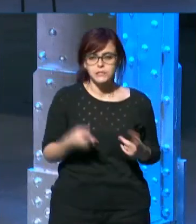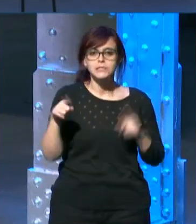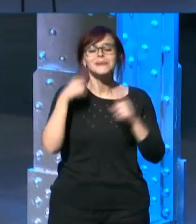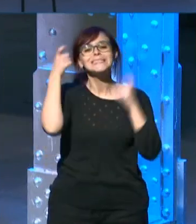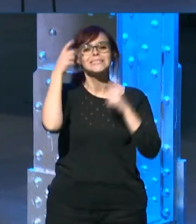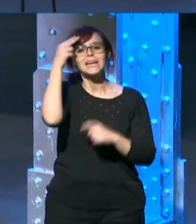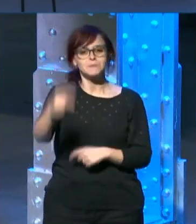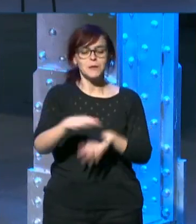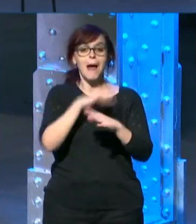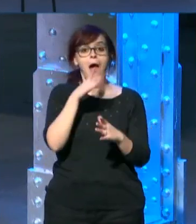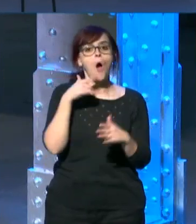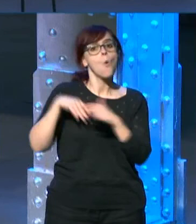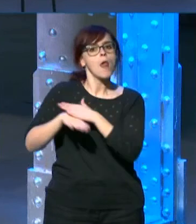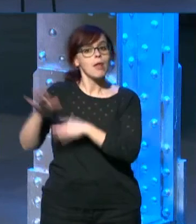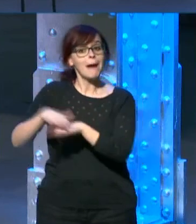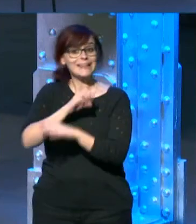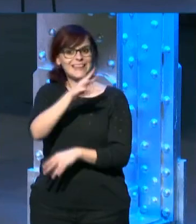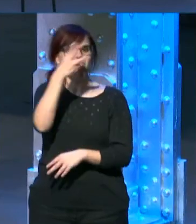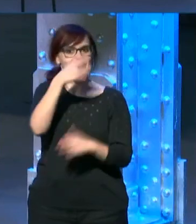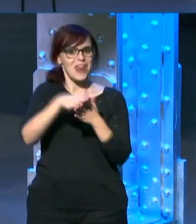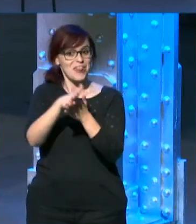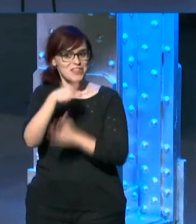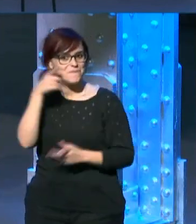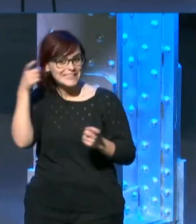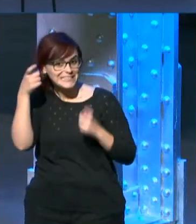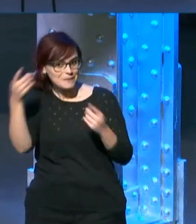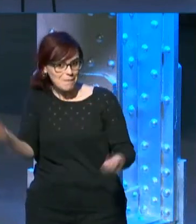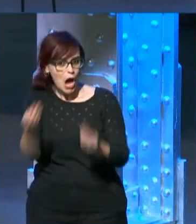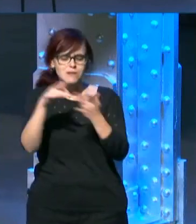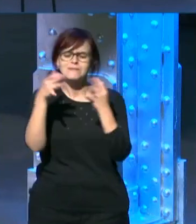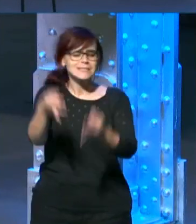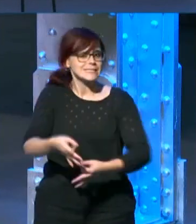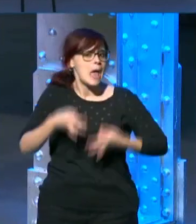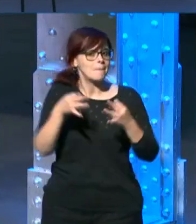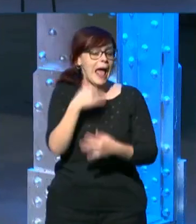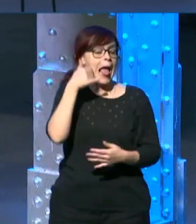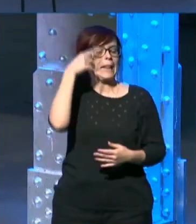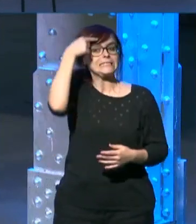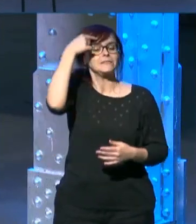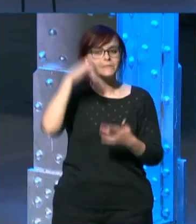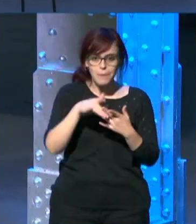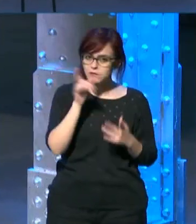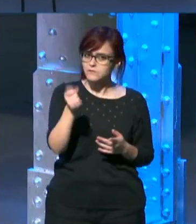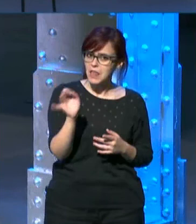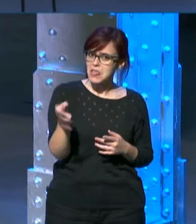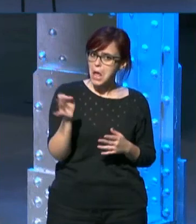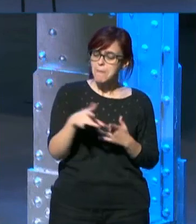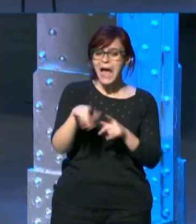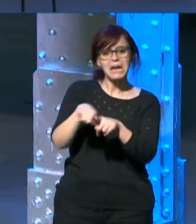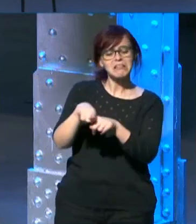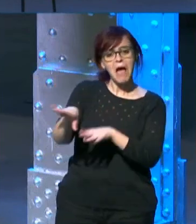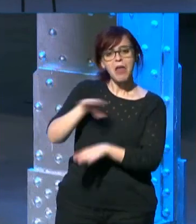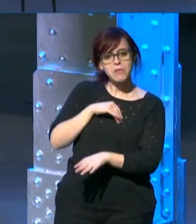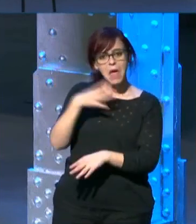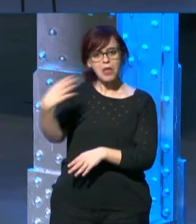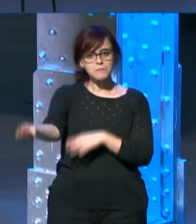respetarnos para la tercera edición. Claro. Siempre tiene que dejarse... No, pero sí que nos aceptamos bien las críticas, sobre todo porque